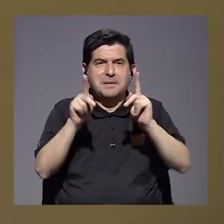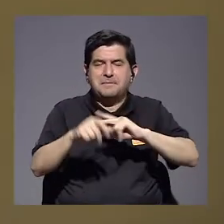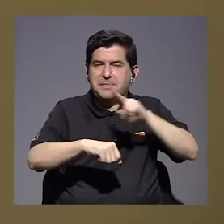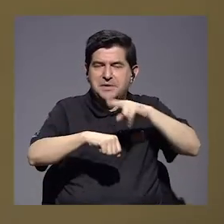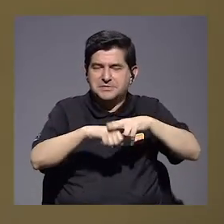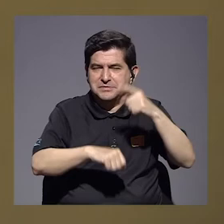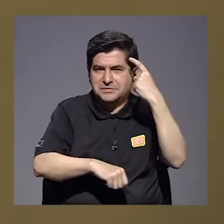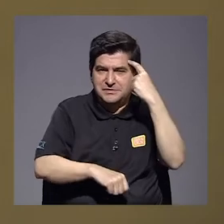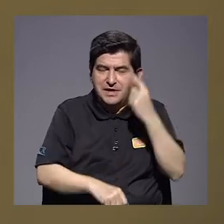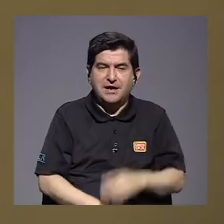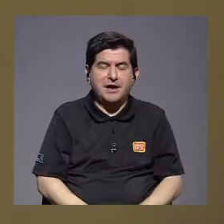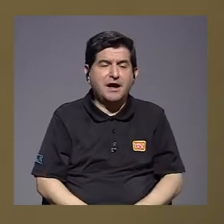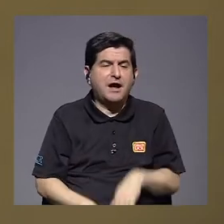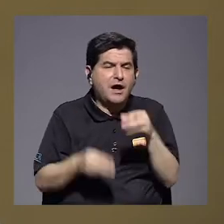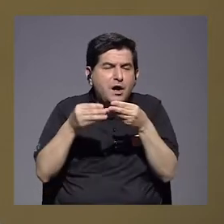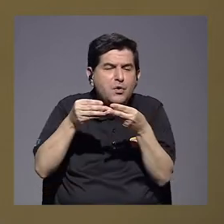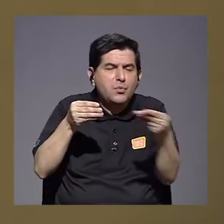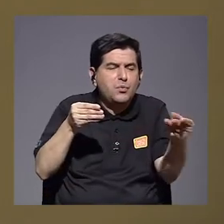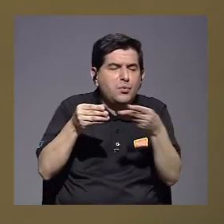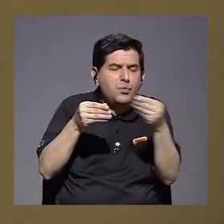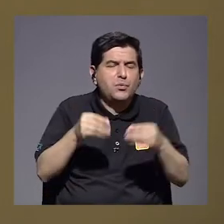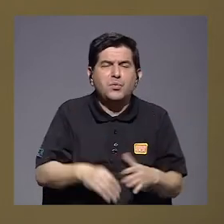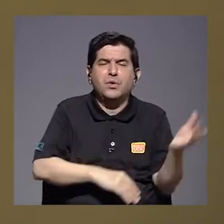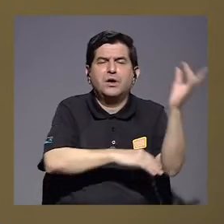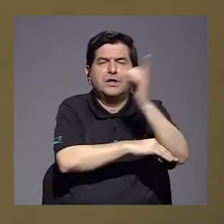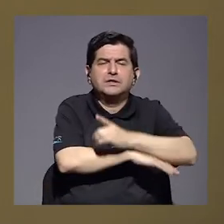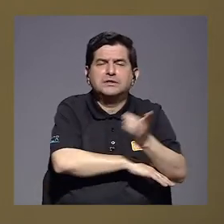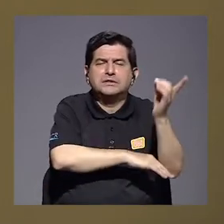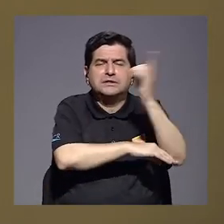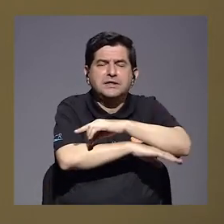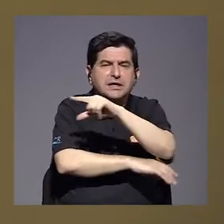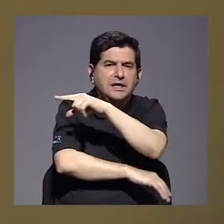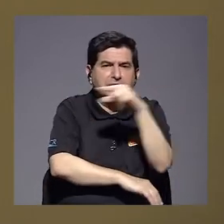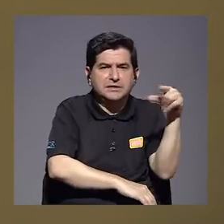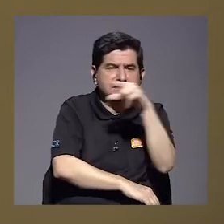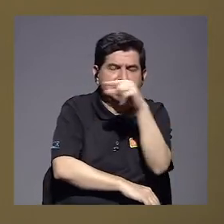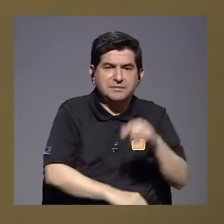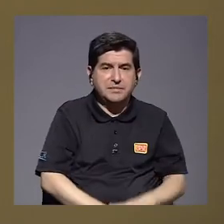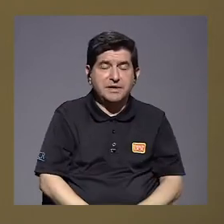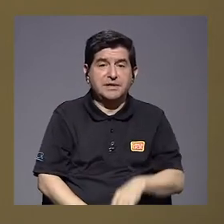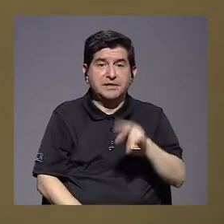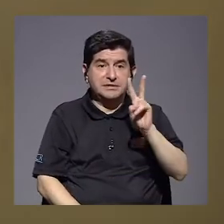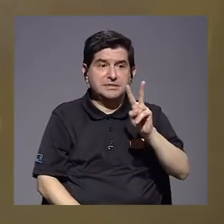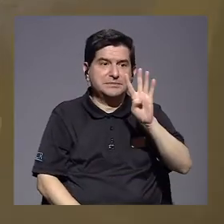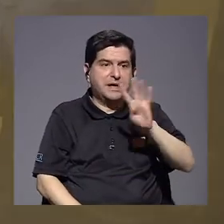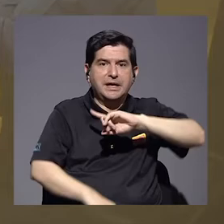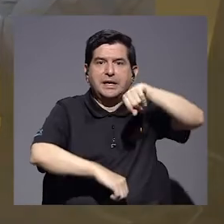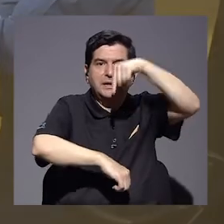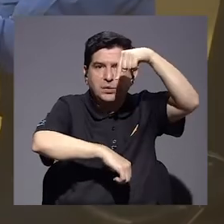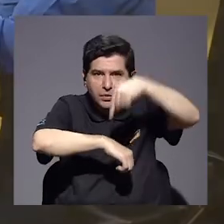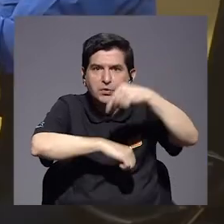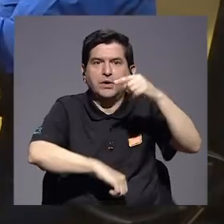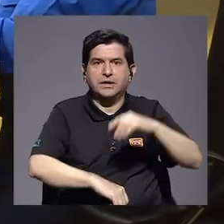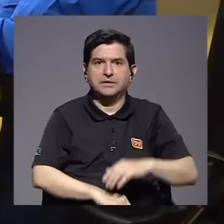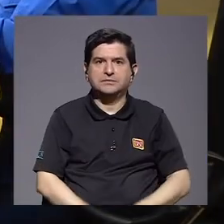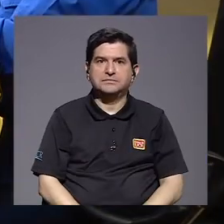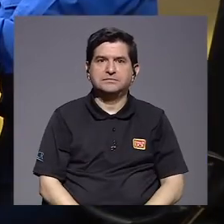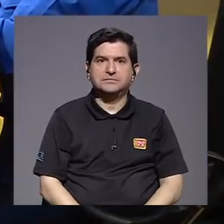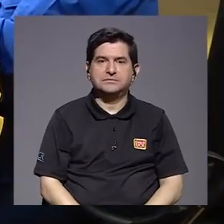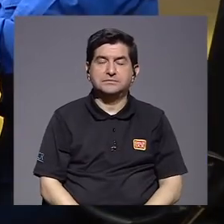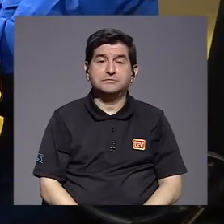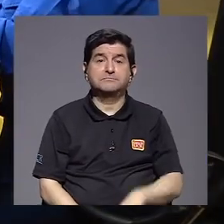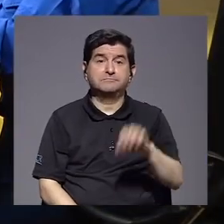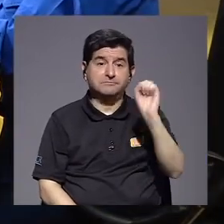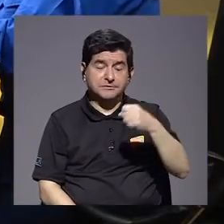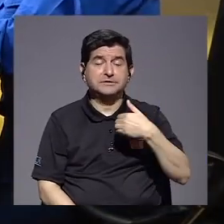ciudadano. Existen fugas que duran días, semanas, pero que es un tubo a 24 horas. Sí, bueno, eso